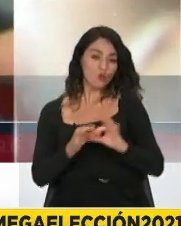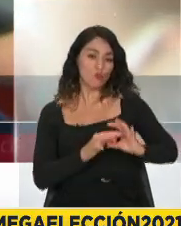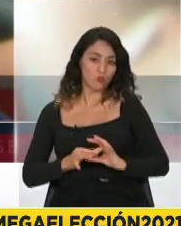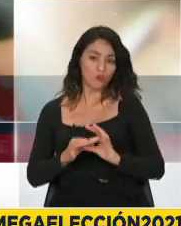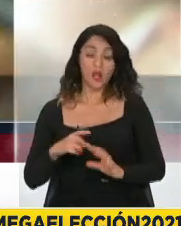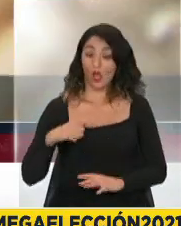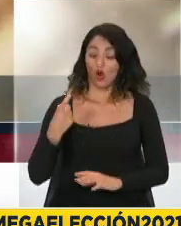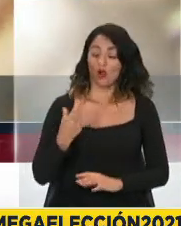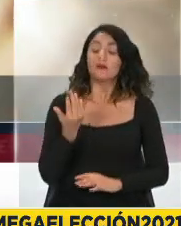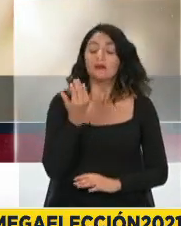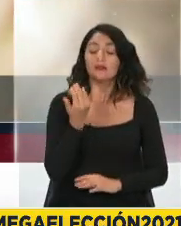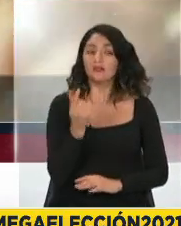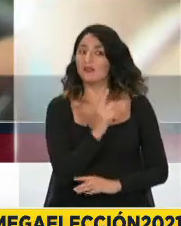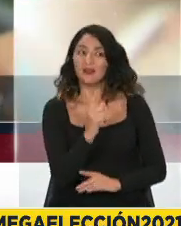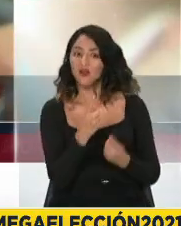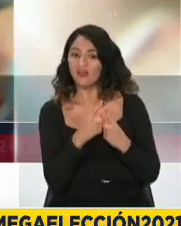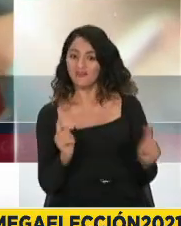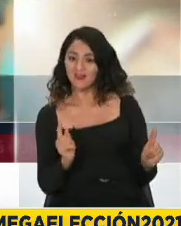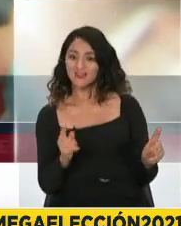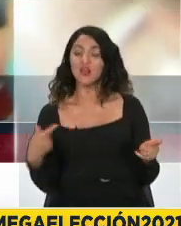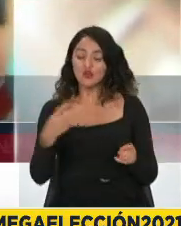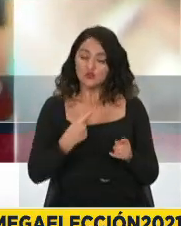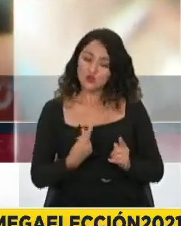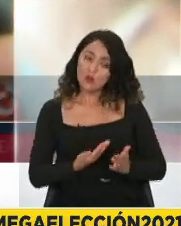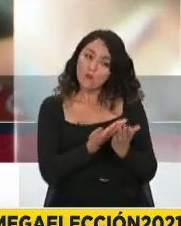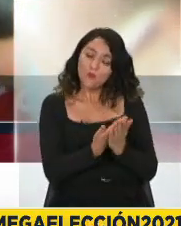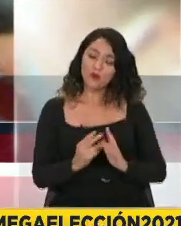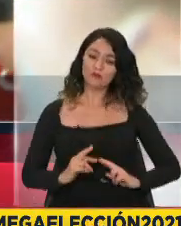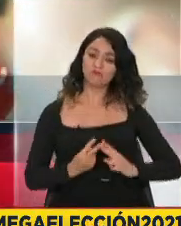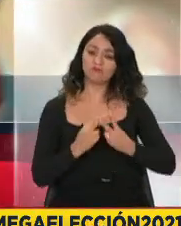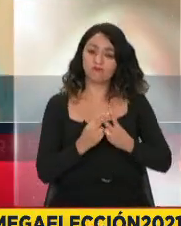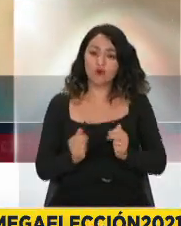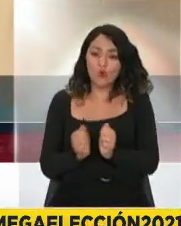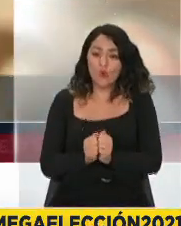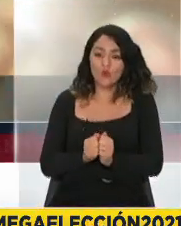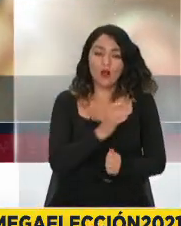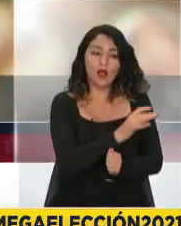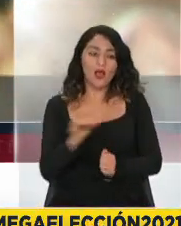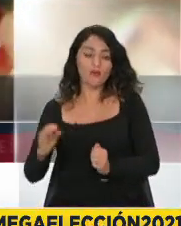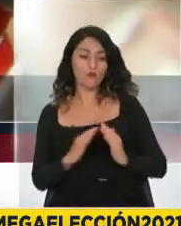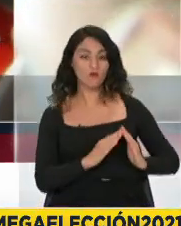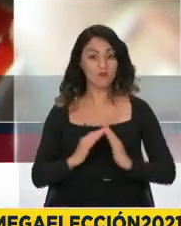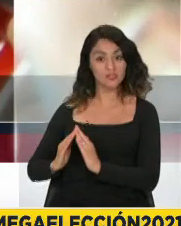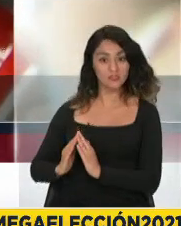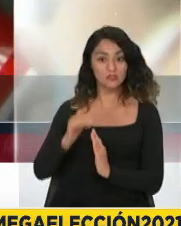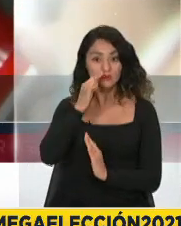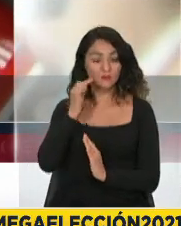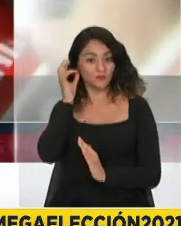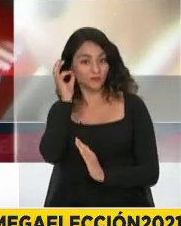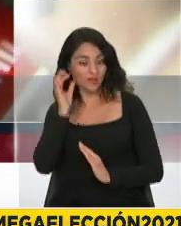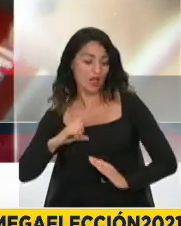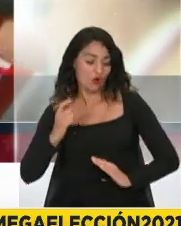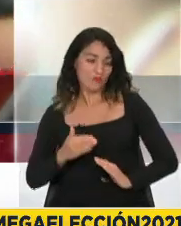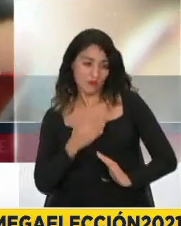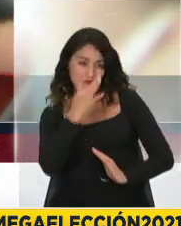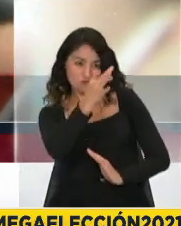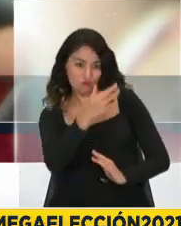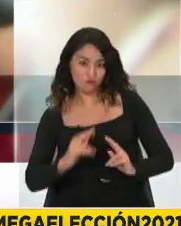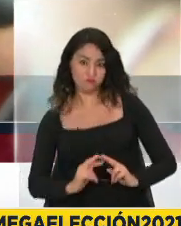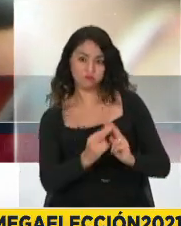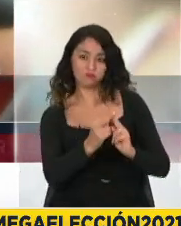no es la excepción. Es una propuesta de construir juntos con cada vecino y con cada vecina Las Condes del futuro. Y en